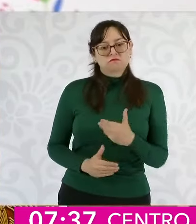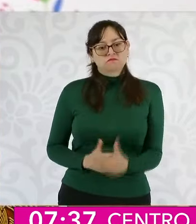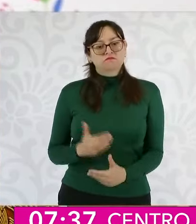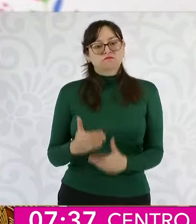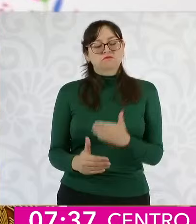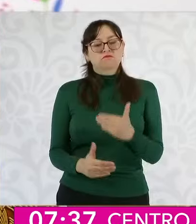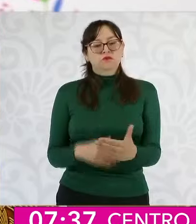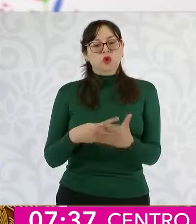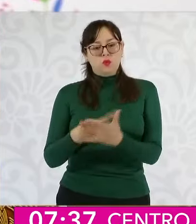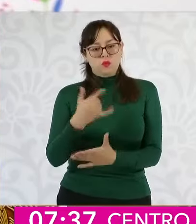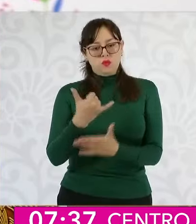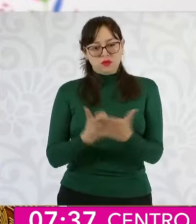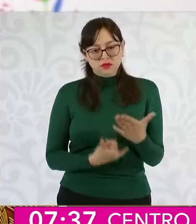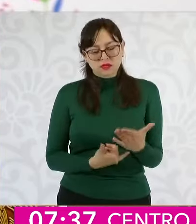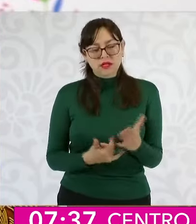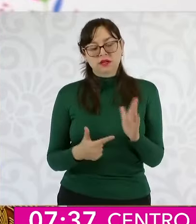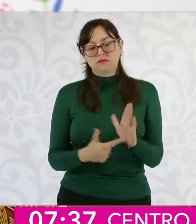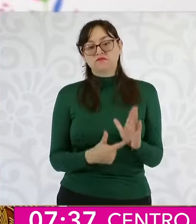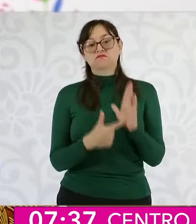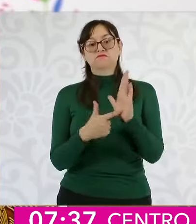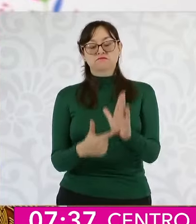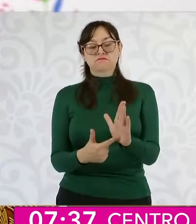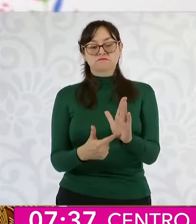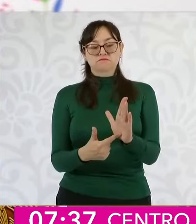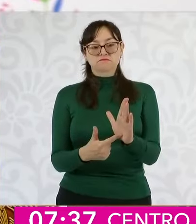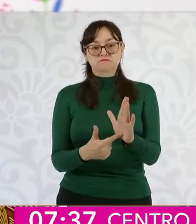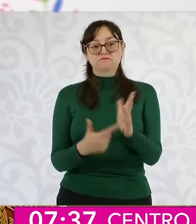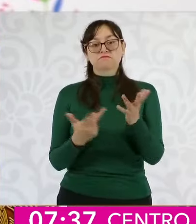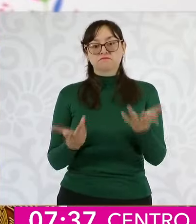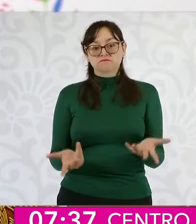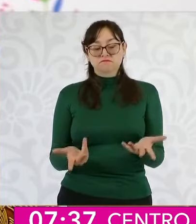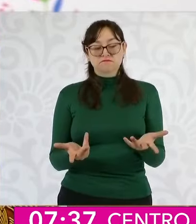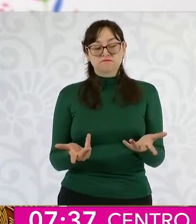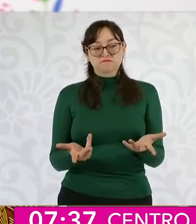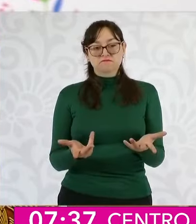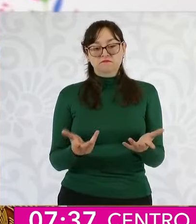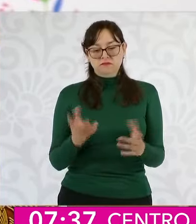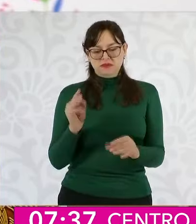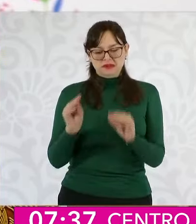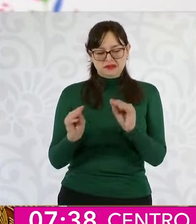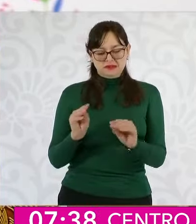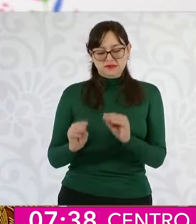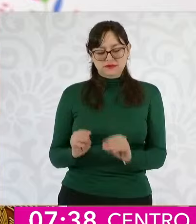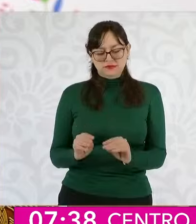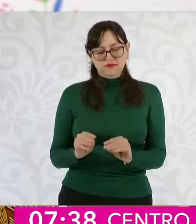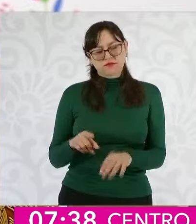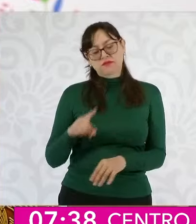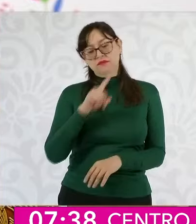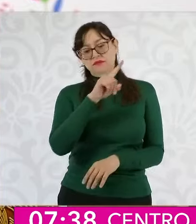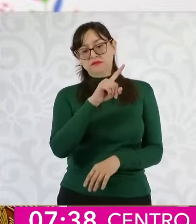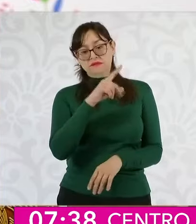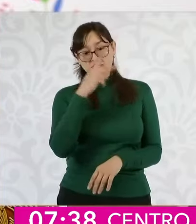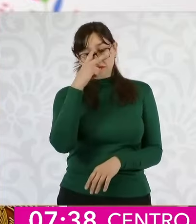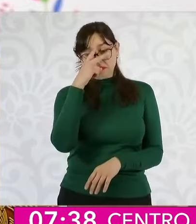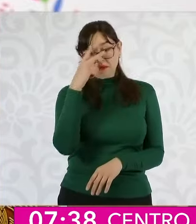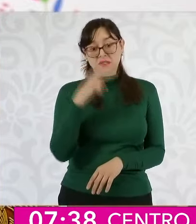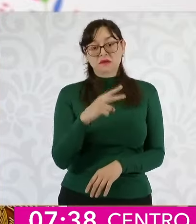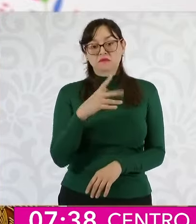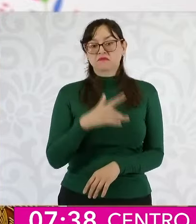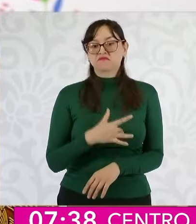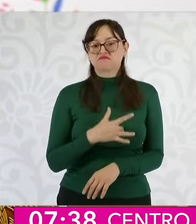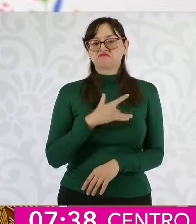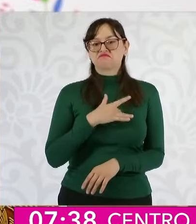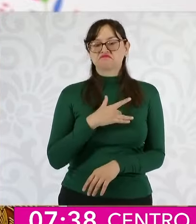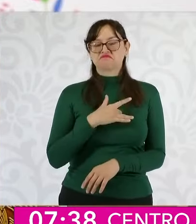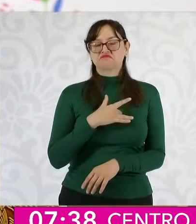de este ejercicio, de qué implicaría para Estados Unidos si llegaran a subir